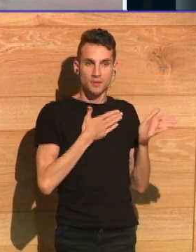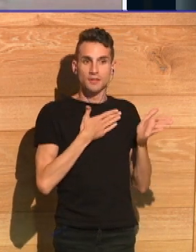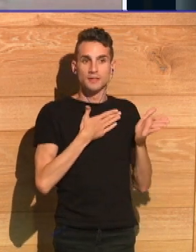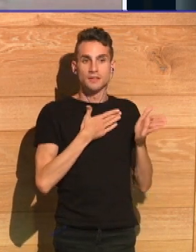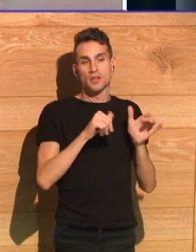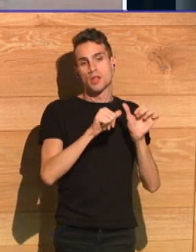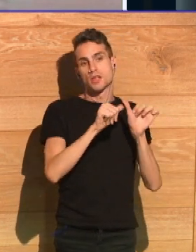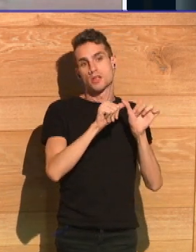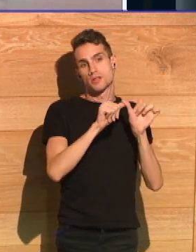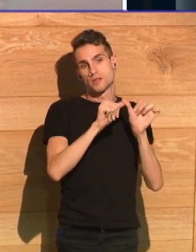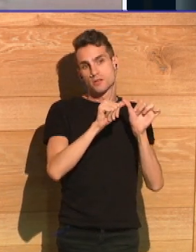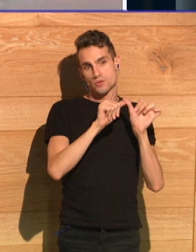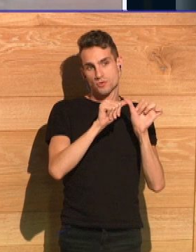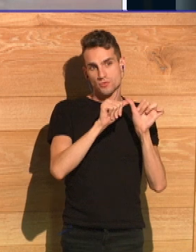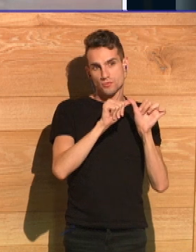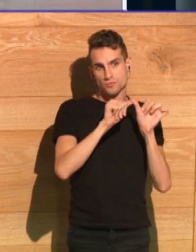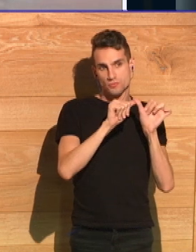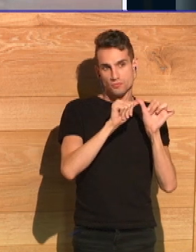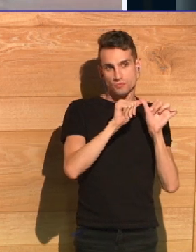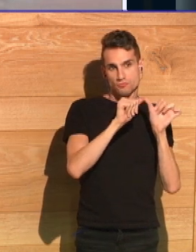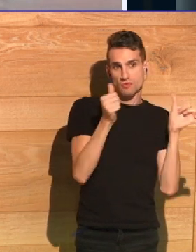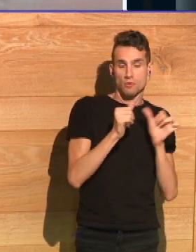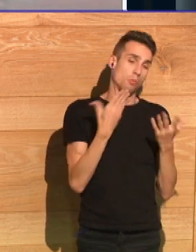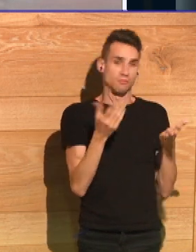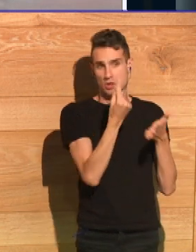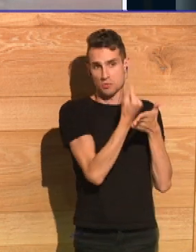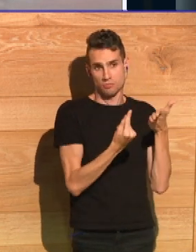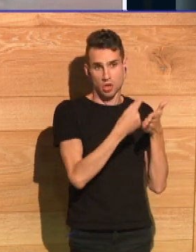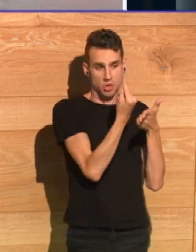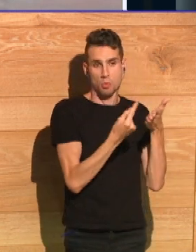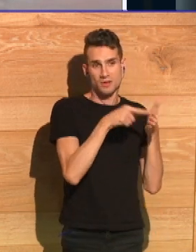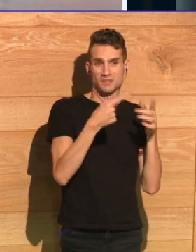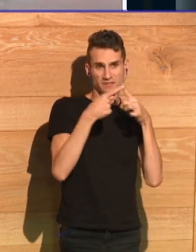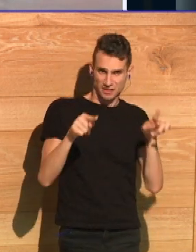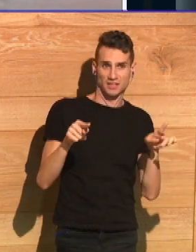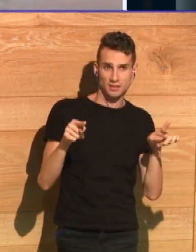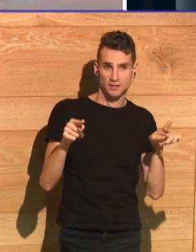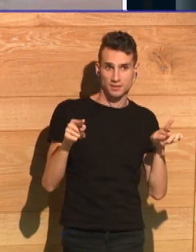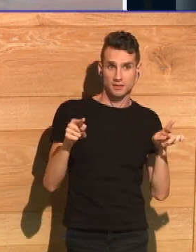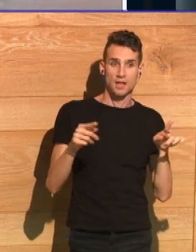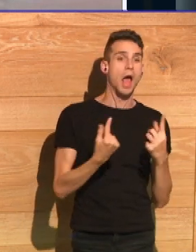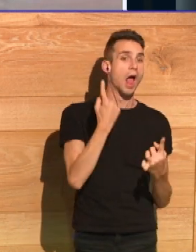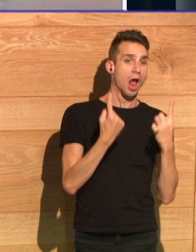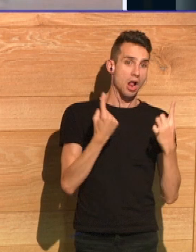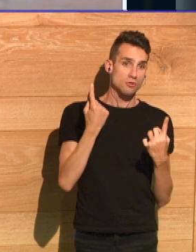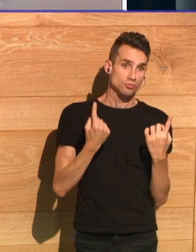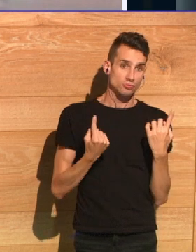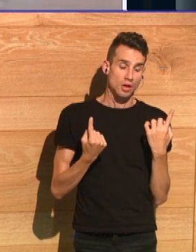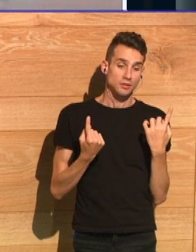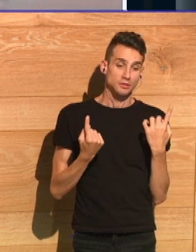en la manera en que, los dibujos, las ilustraciones son diferentes. Algunas están hechas